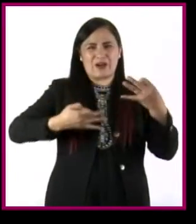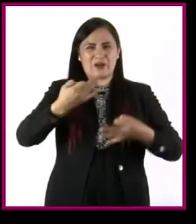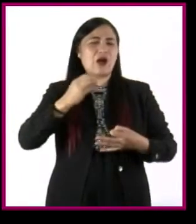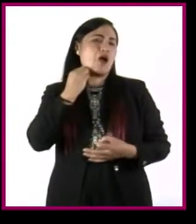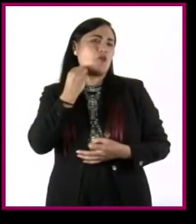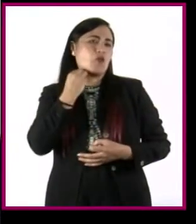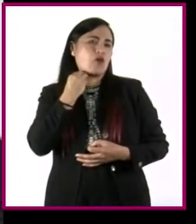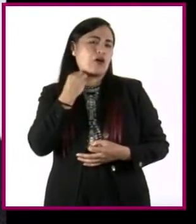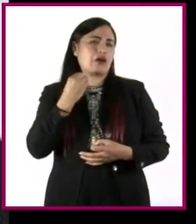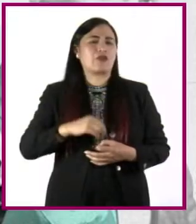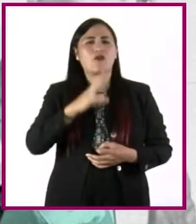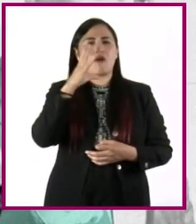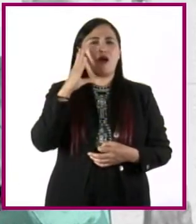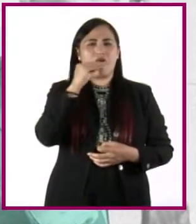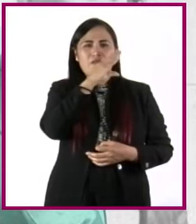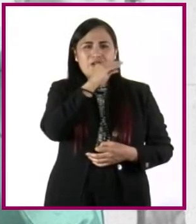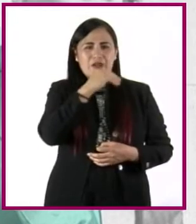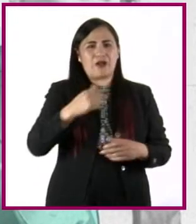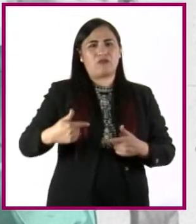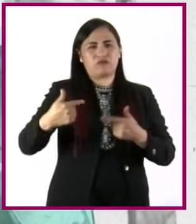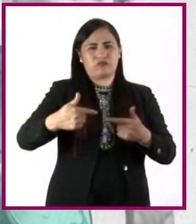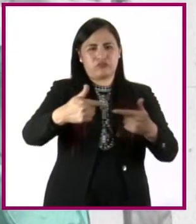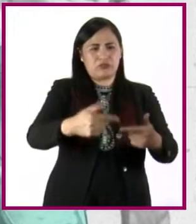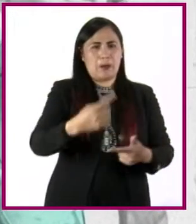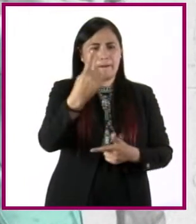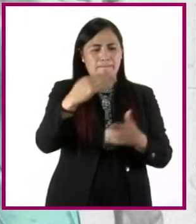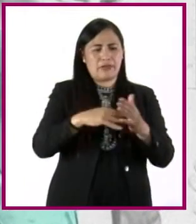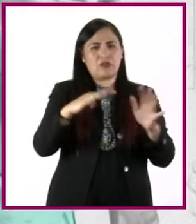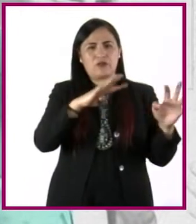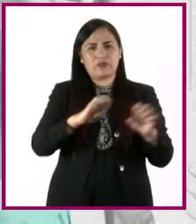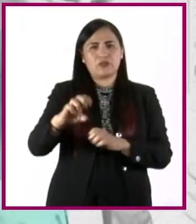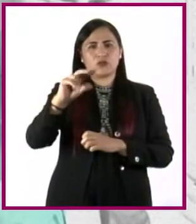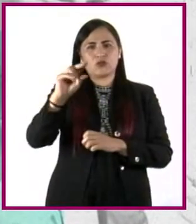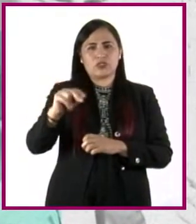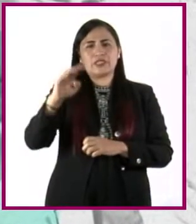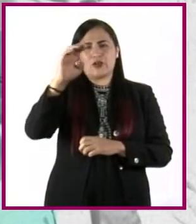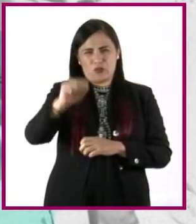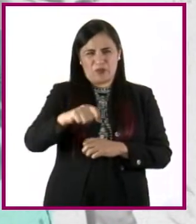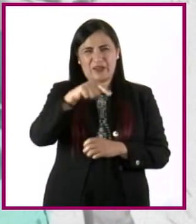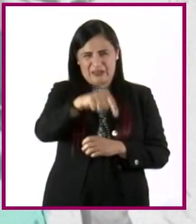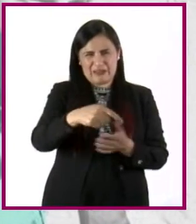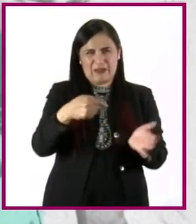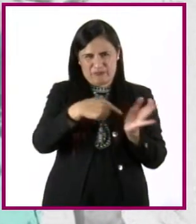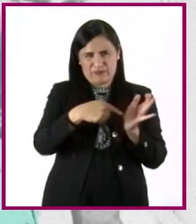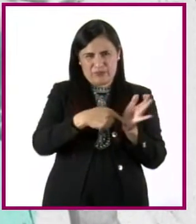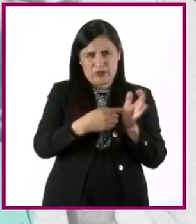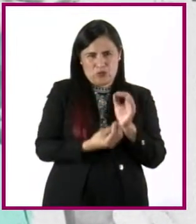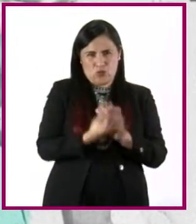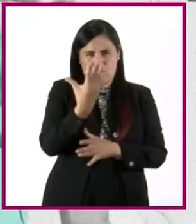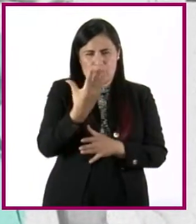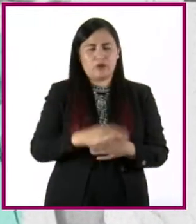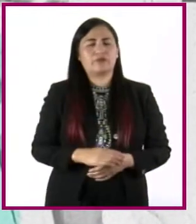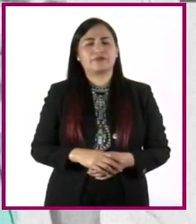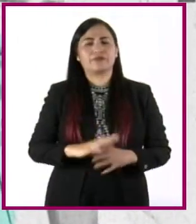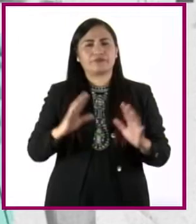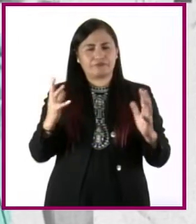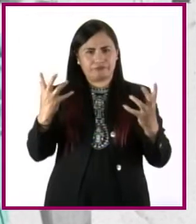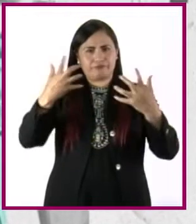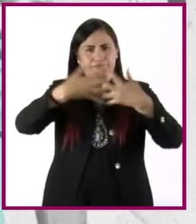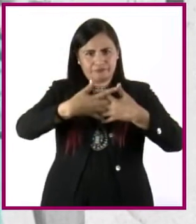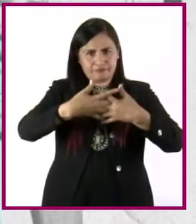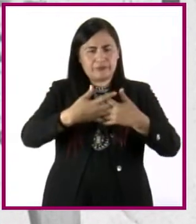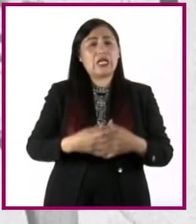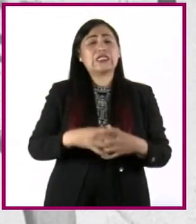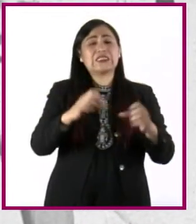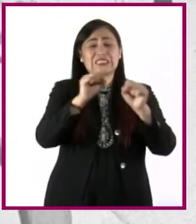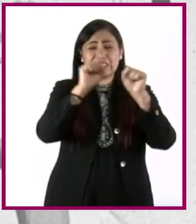afrodescendiente Kimberly Crenshaw en 1989 y permite ver la interacción o intersección de los distintos sistemas